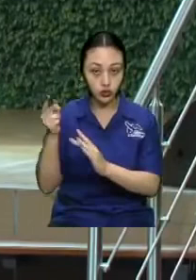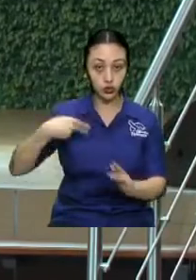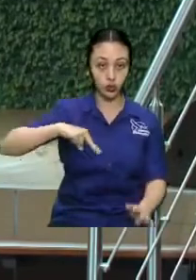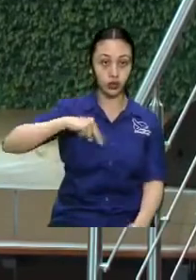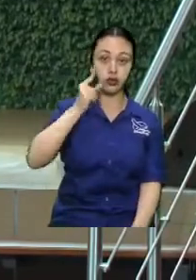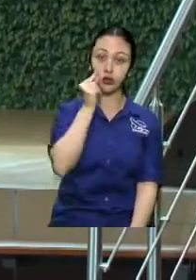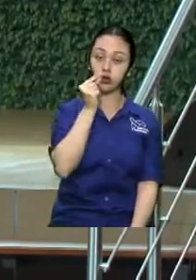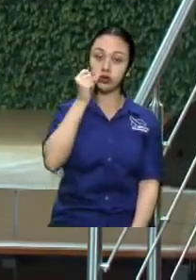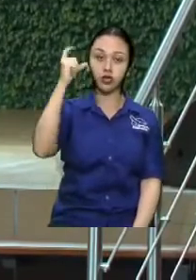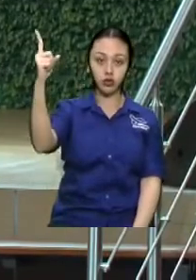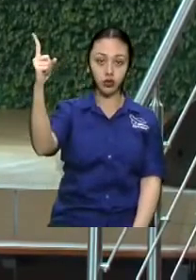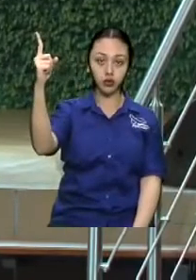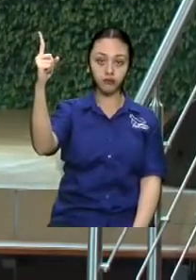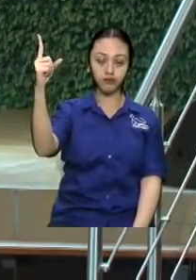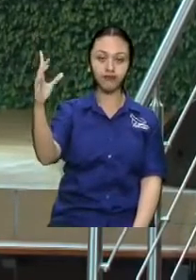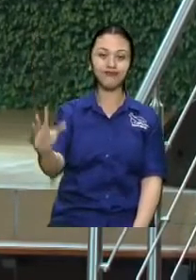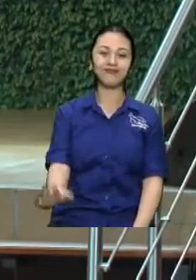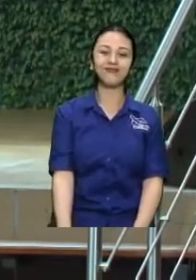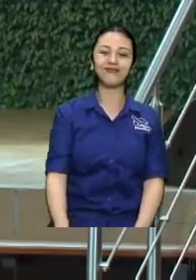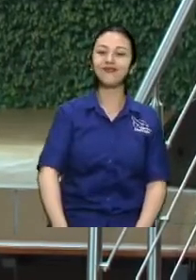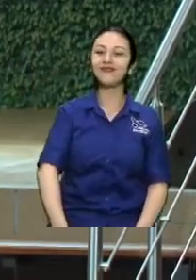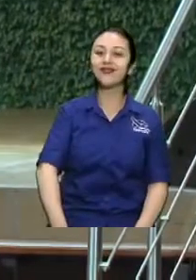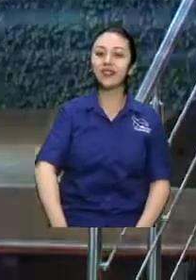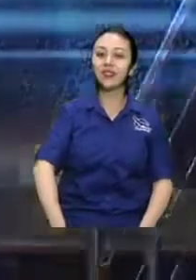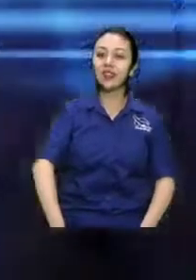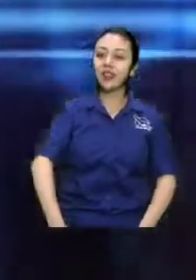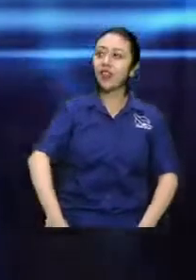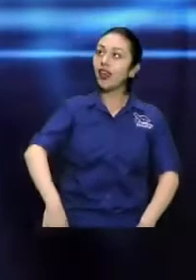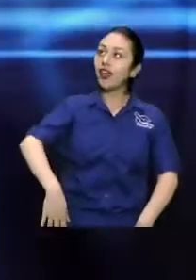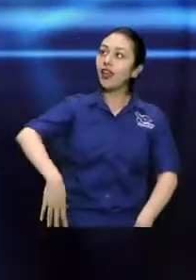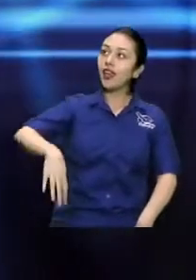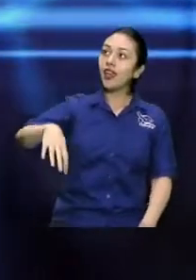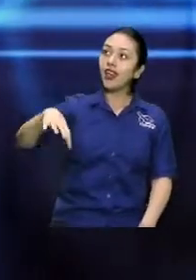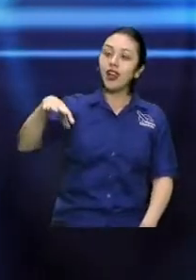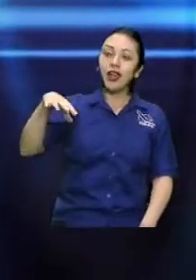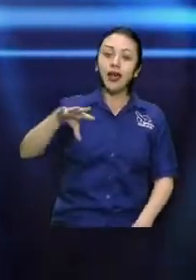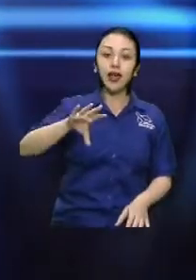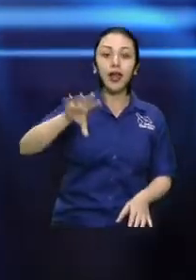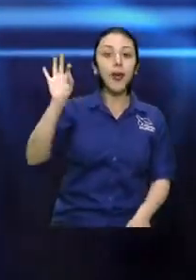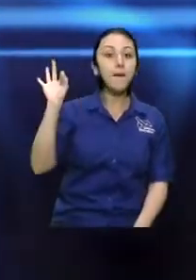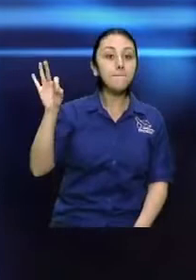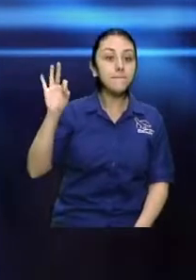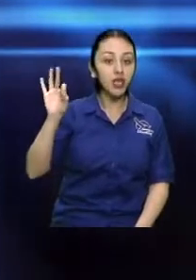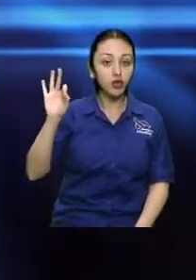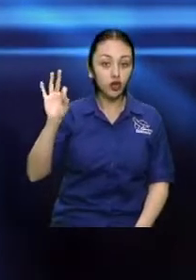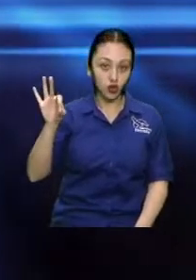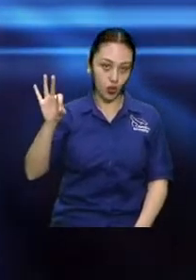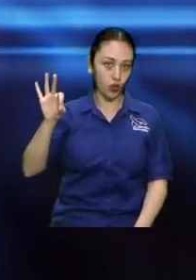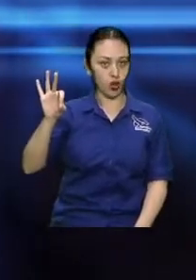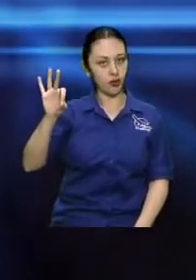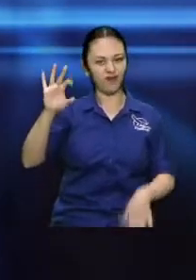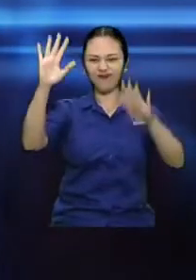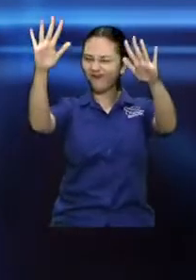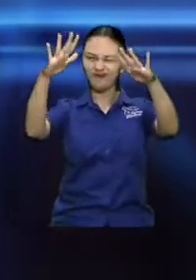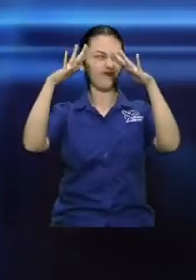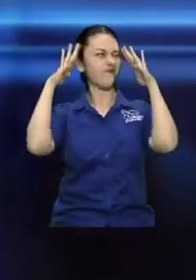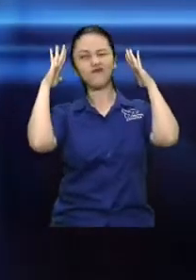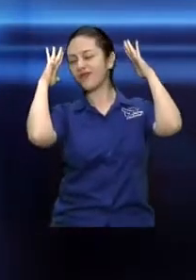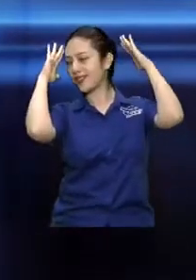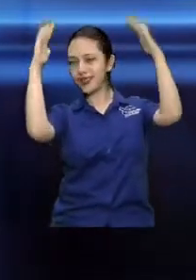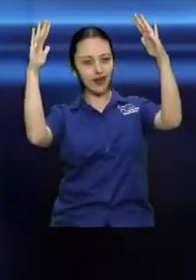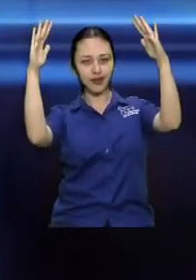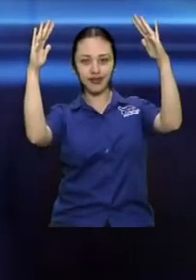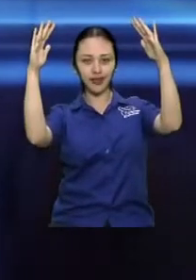gran pastor de las ovejas, aleluya, Jesús es el gran pastor. La palabra que se utiliza ahí es el mega pastor, el